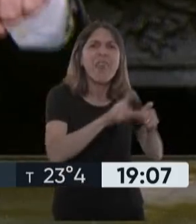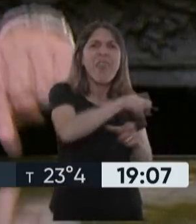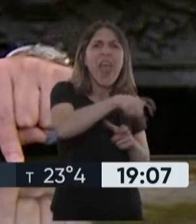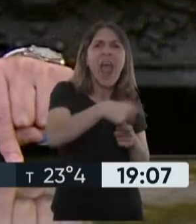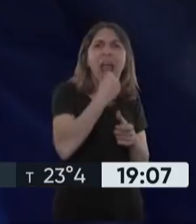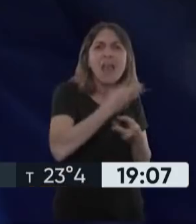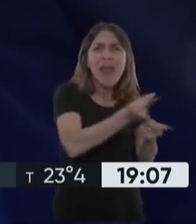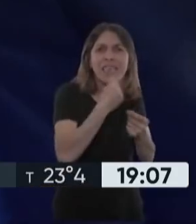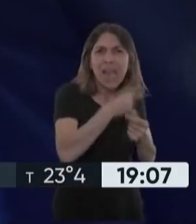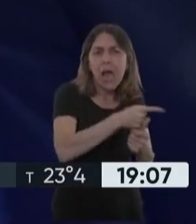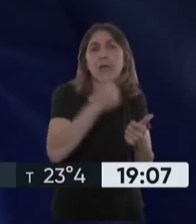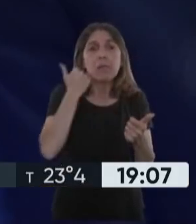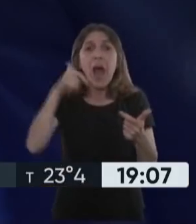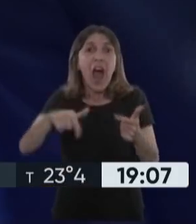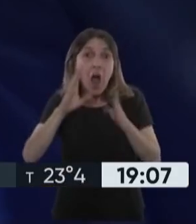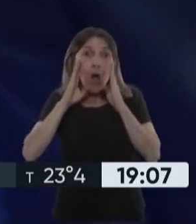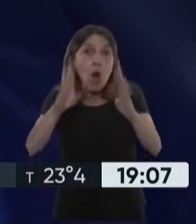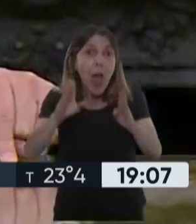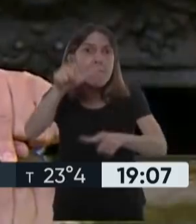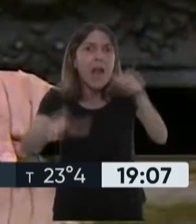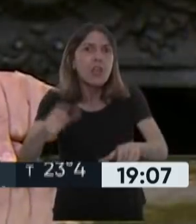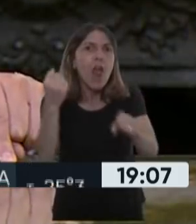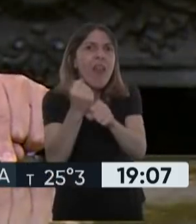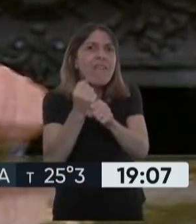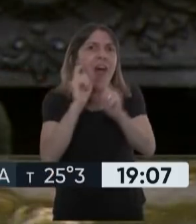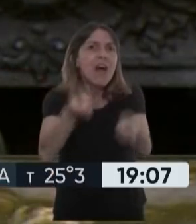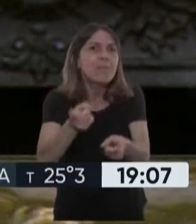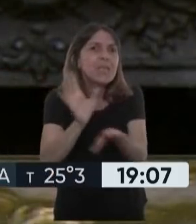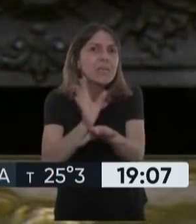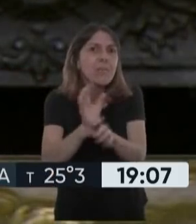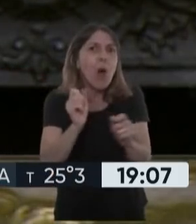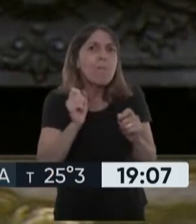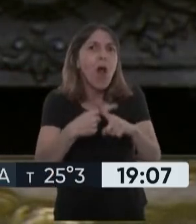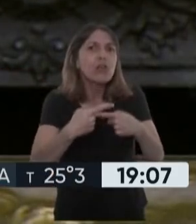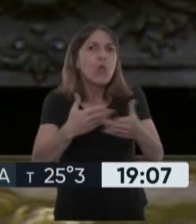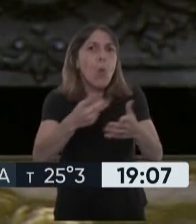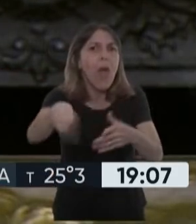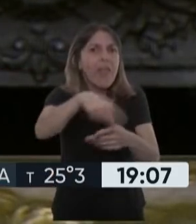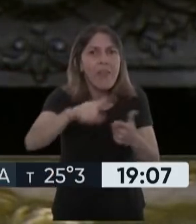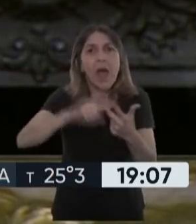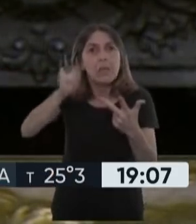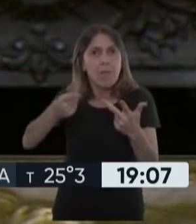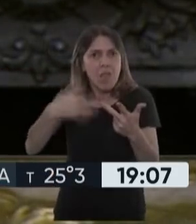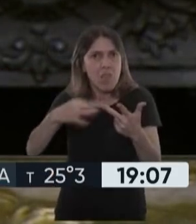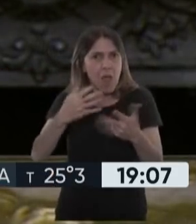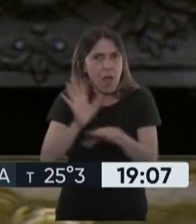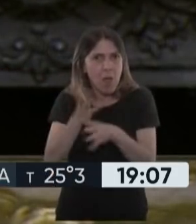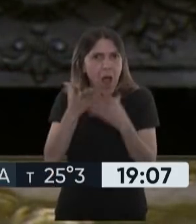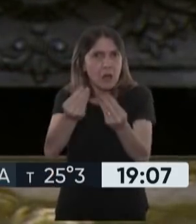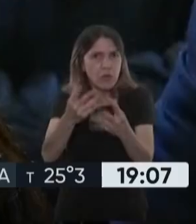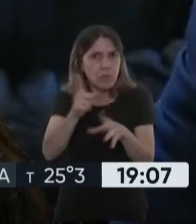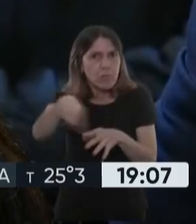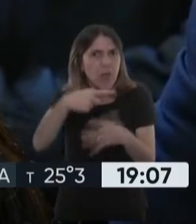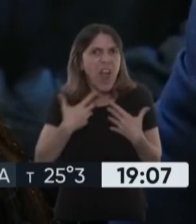con los trabajadores de la economía popular, a los que debemos potenciar también en el esfuerzo. Y en esa